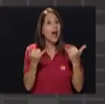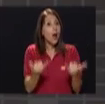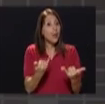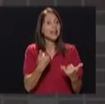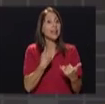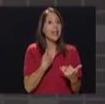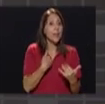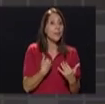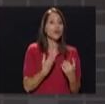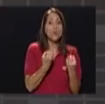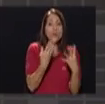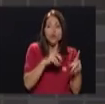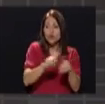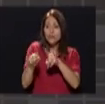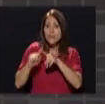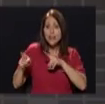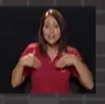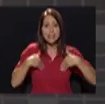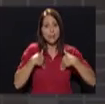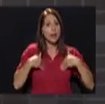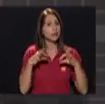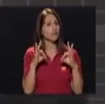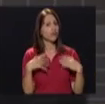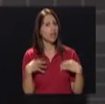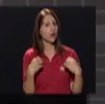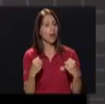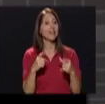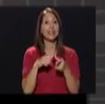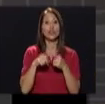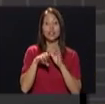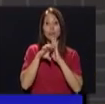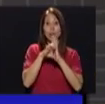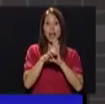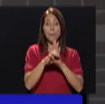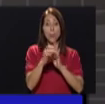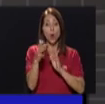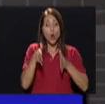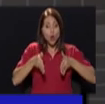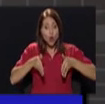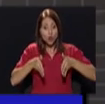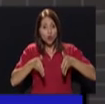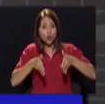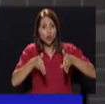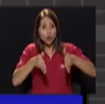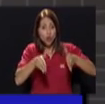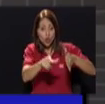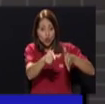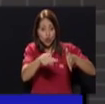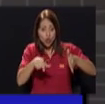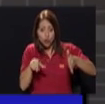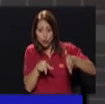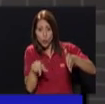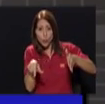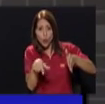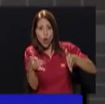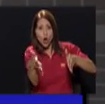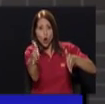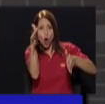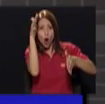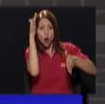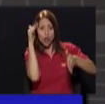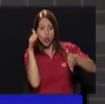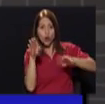ahora poblaciones saludables de muchas especies. Entonces, por ejemplo, los corredores biológicos que se hacen por los ríos en las zonas